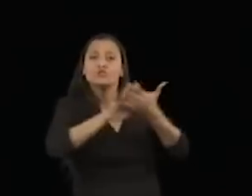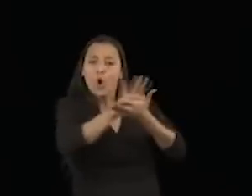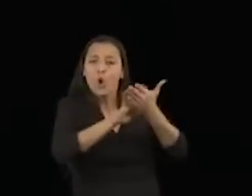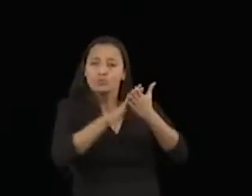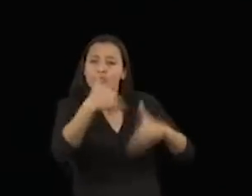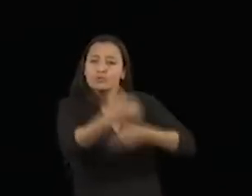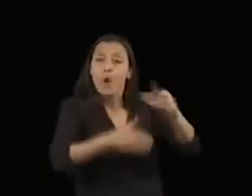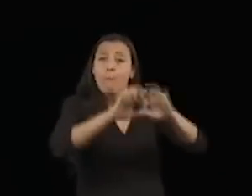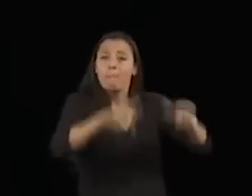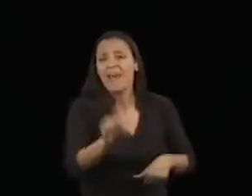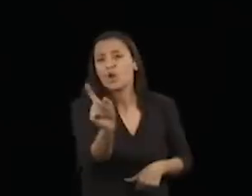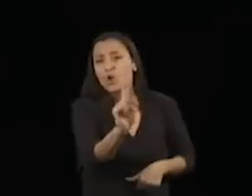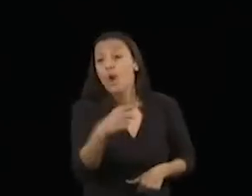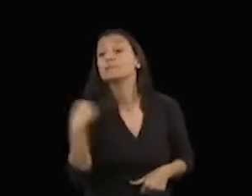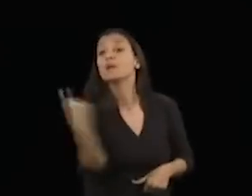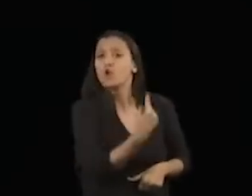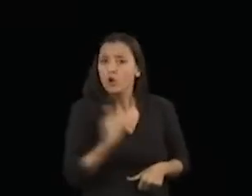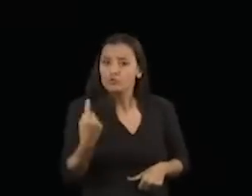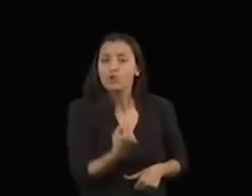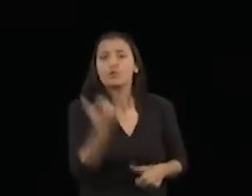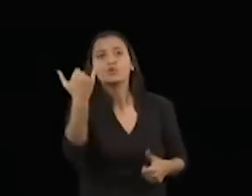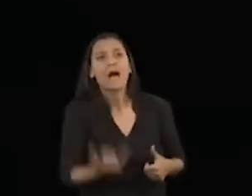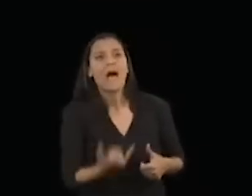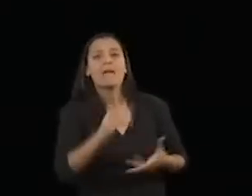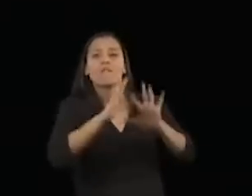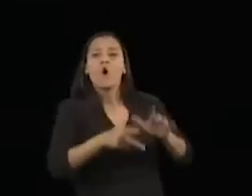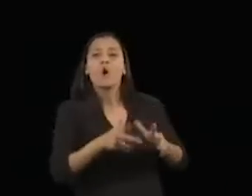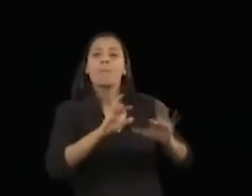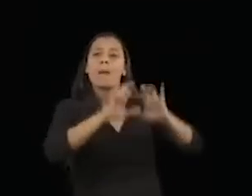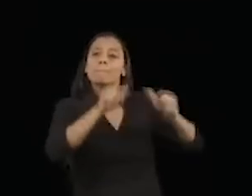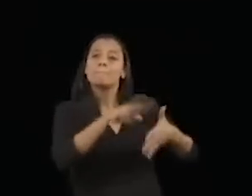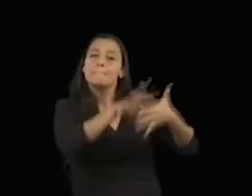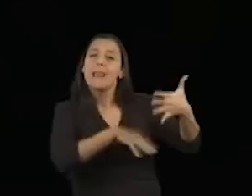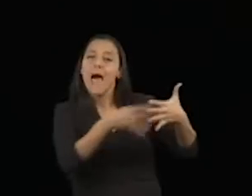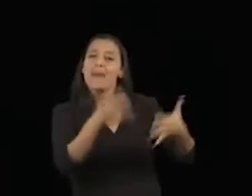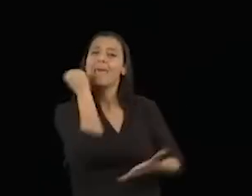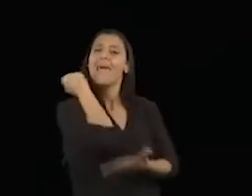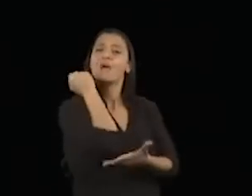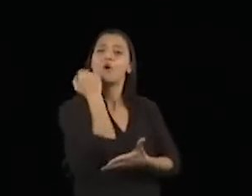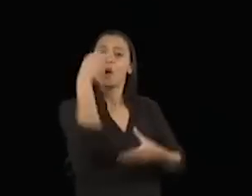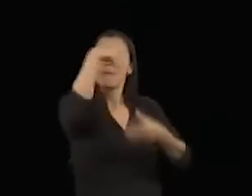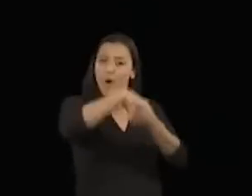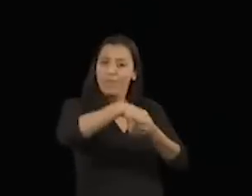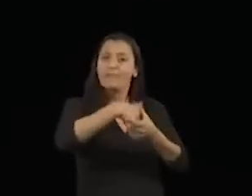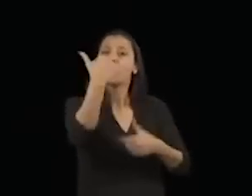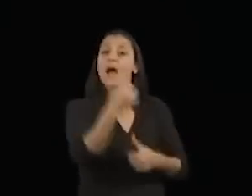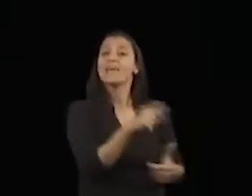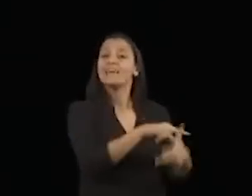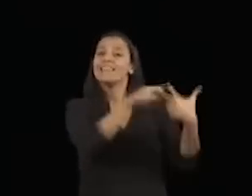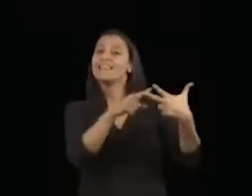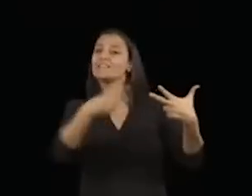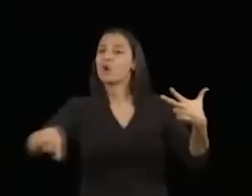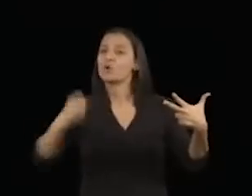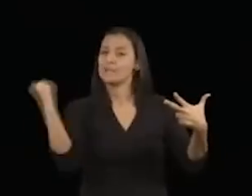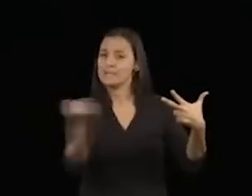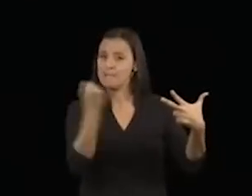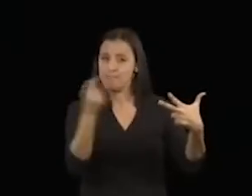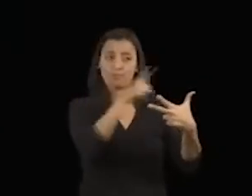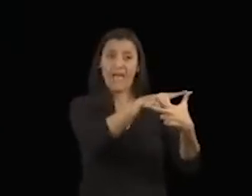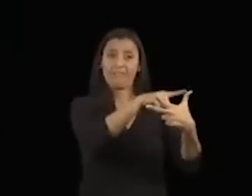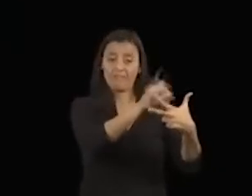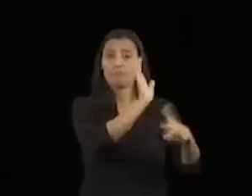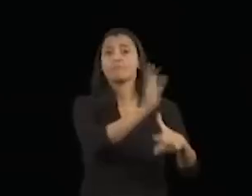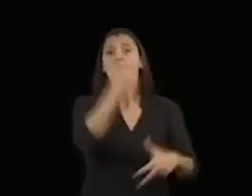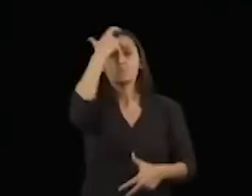nuestra concepción, digamos, un programa económico, digamos, tiene 3 elementos centrales. ¿Qué es lo que puedo aportar